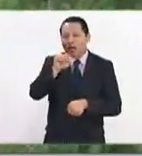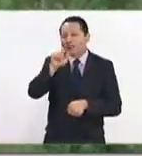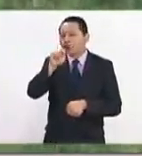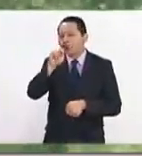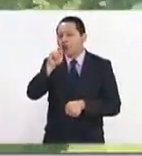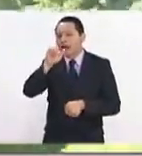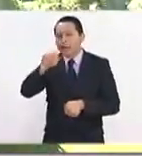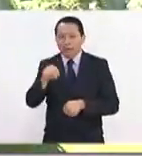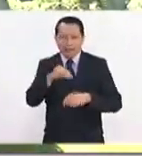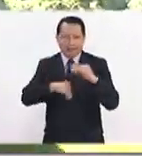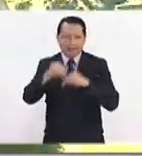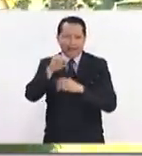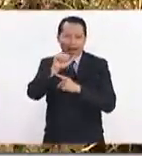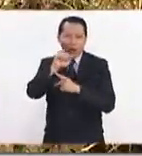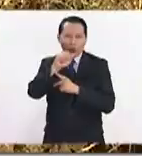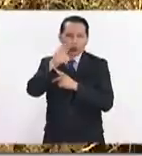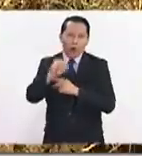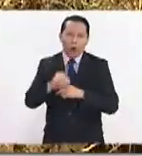del Ajusco.